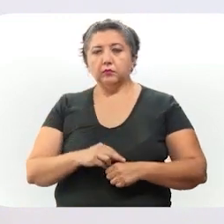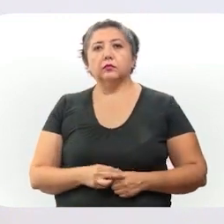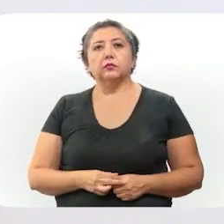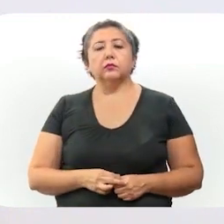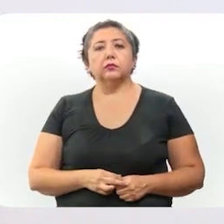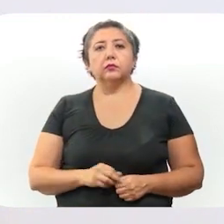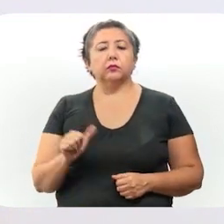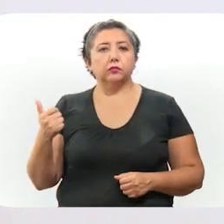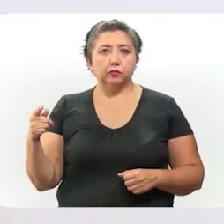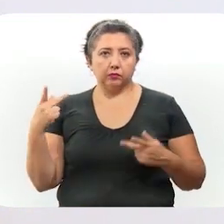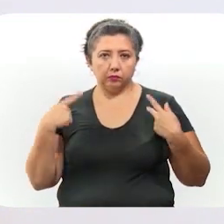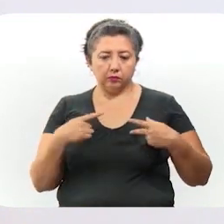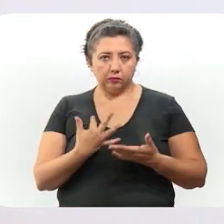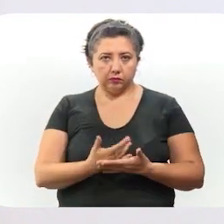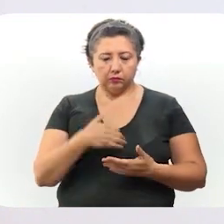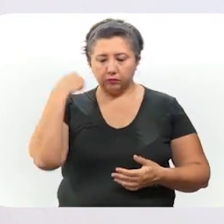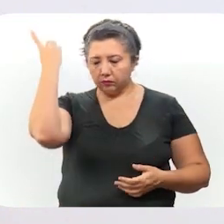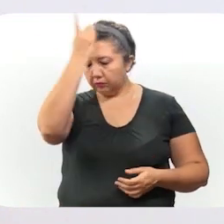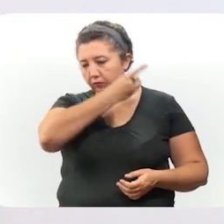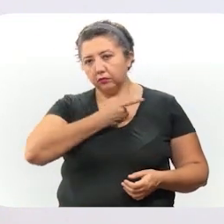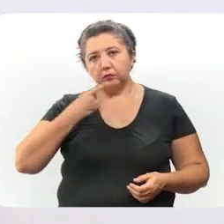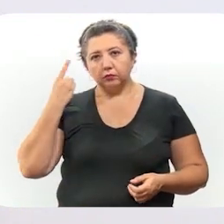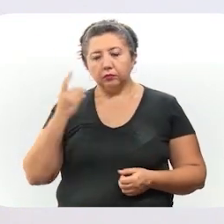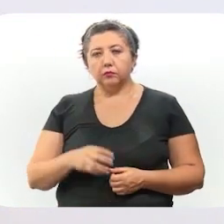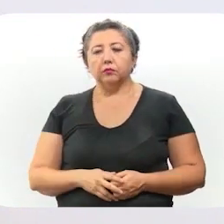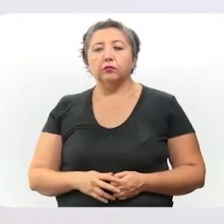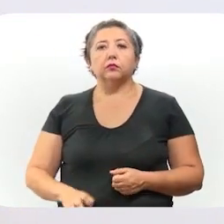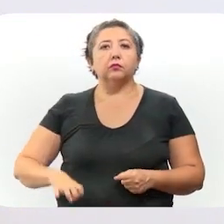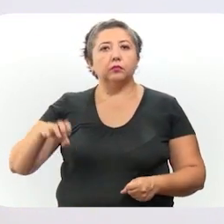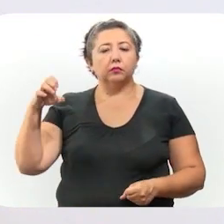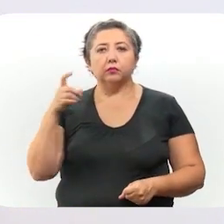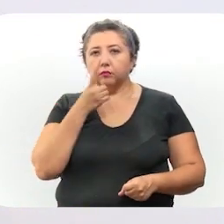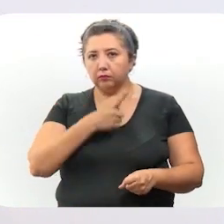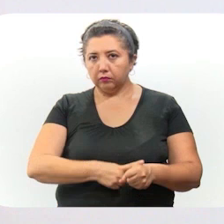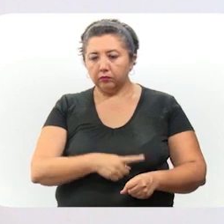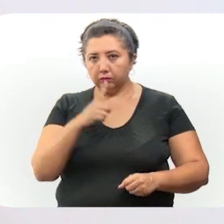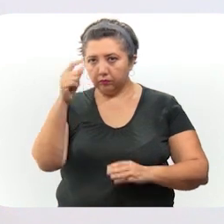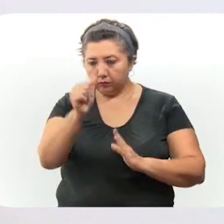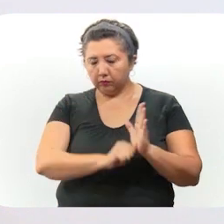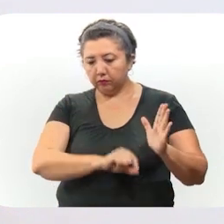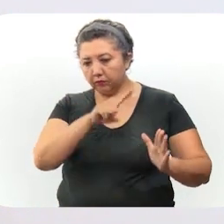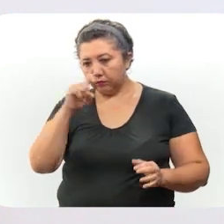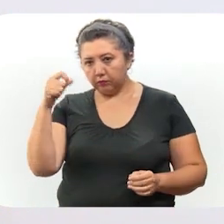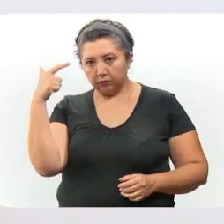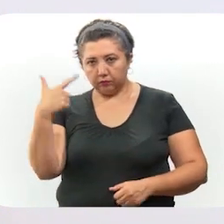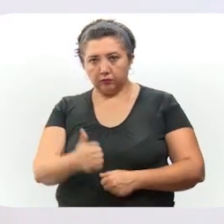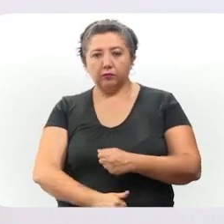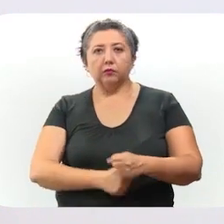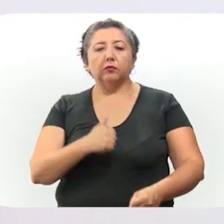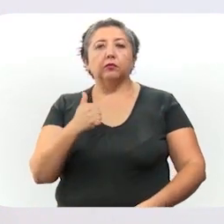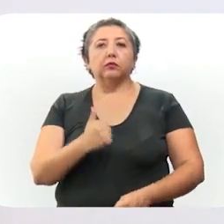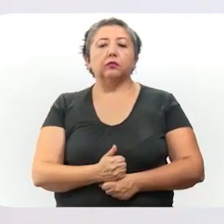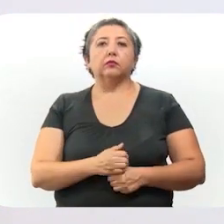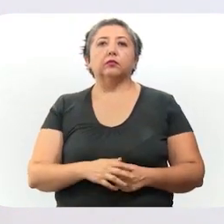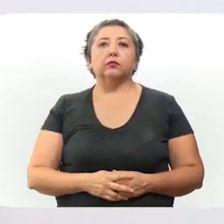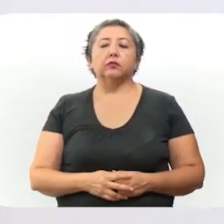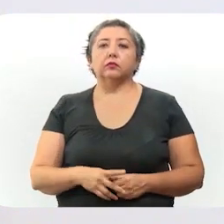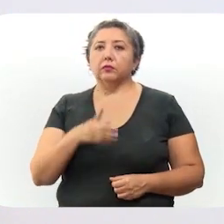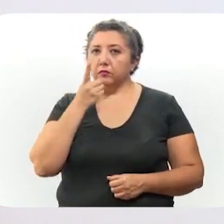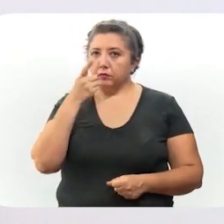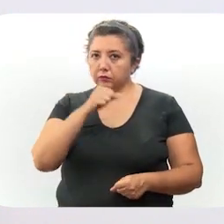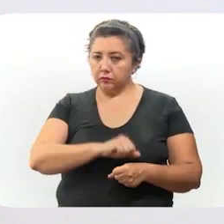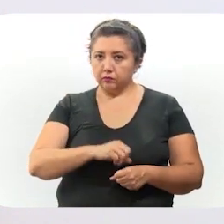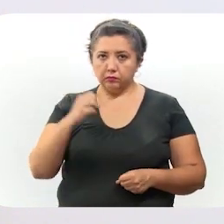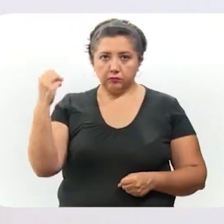total. Hay otros pacientes a la espera de diagnóstico. El rango de edad de los casos es de un mes a 107 años. Los